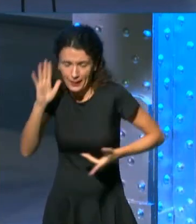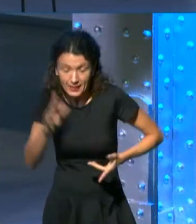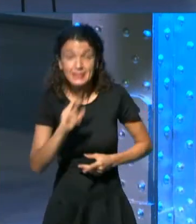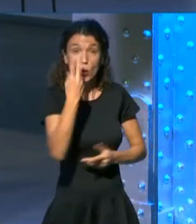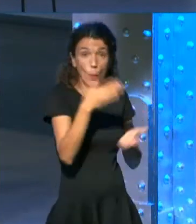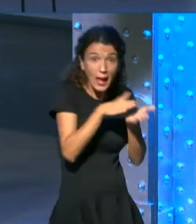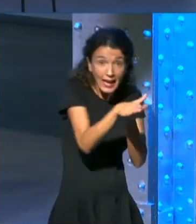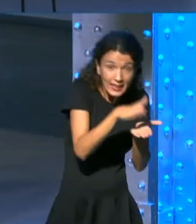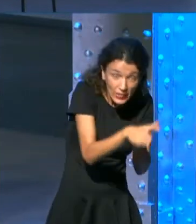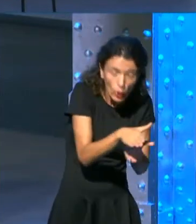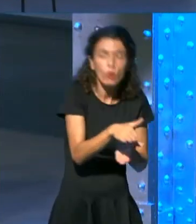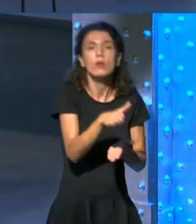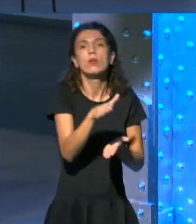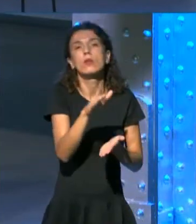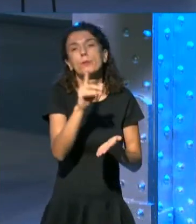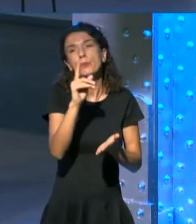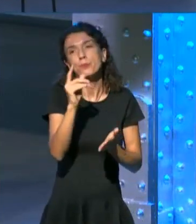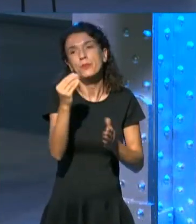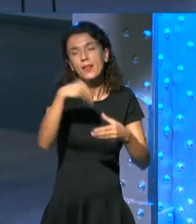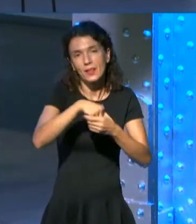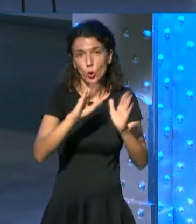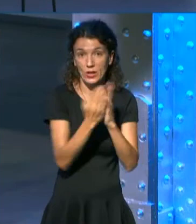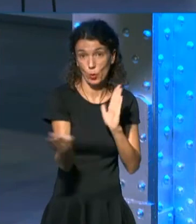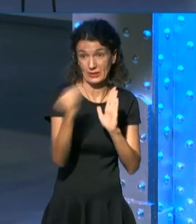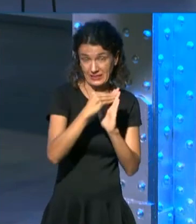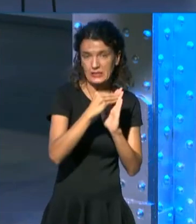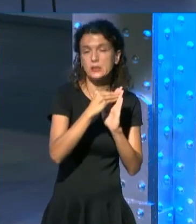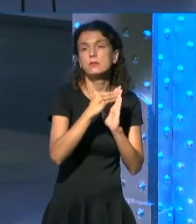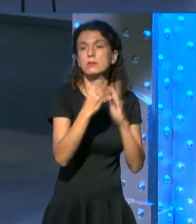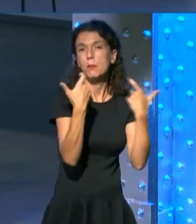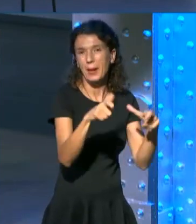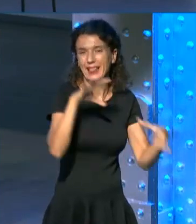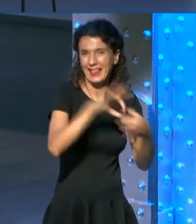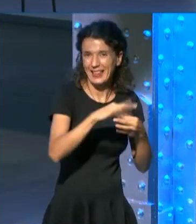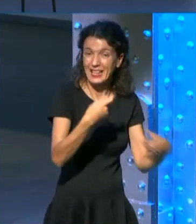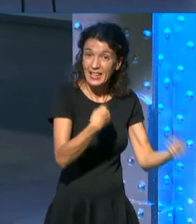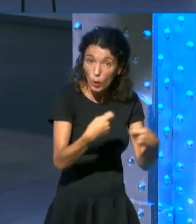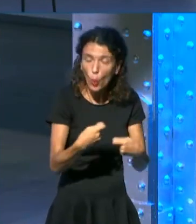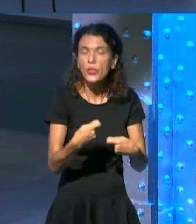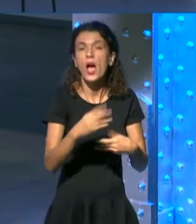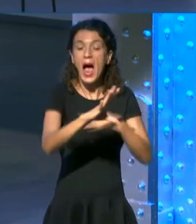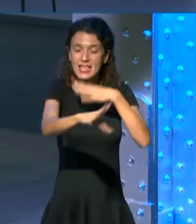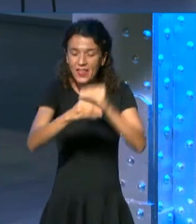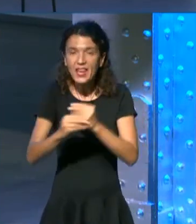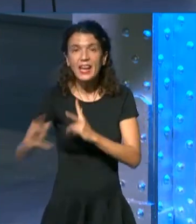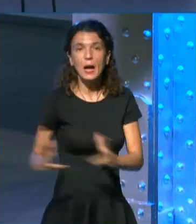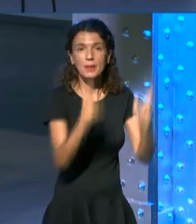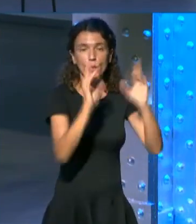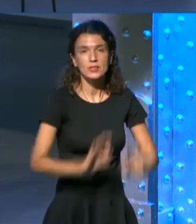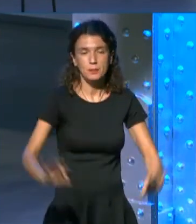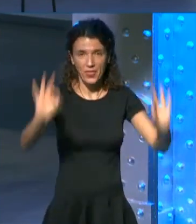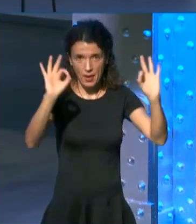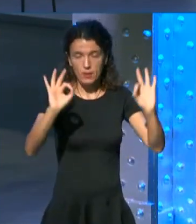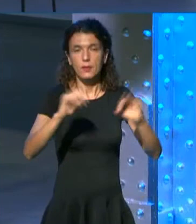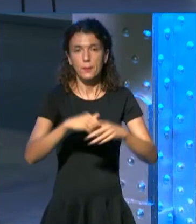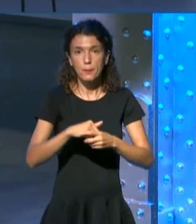segunda edición, de una parte interesante para la parte de negocio, que hemos añadido es un capítulo exclusivo